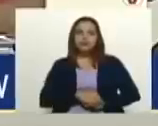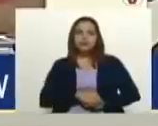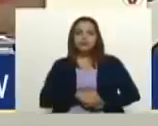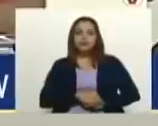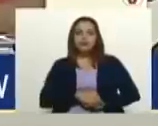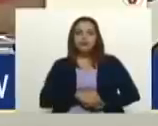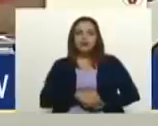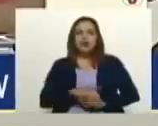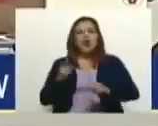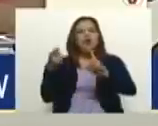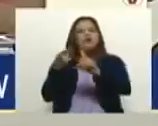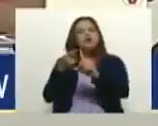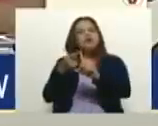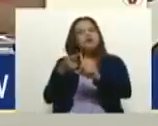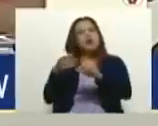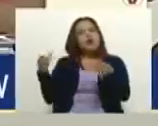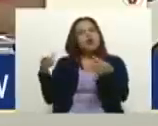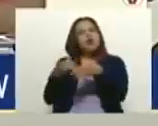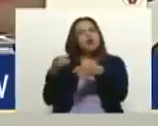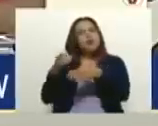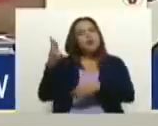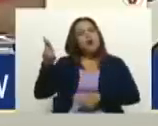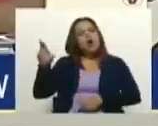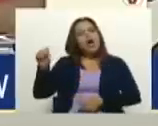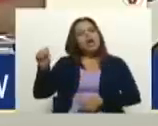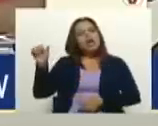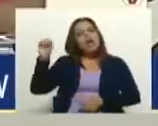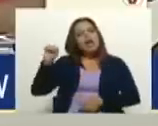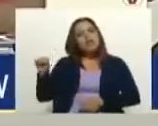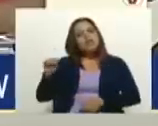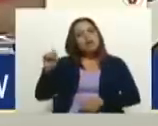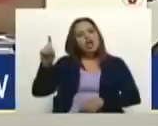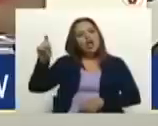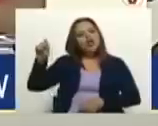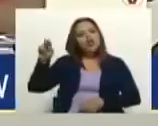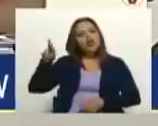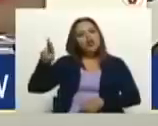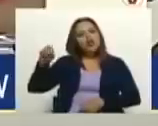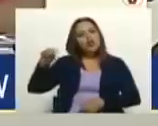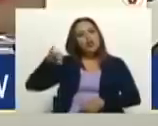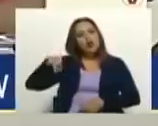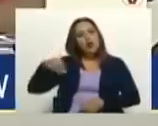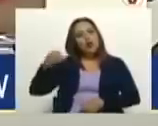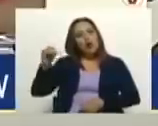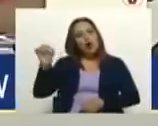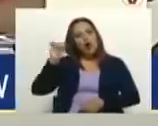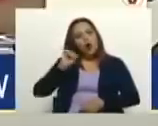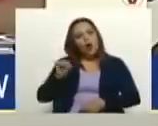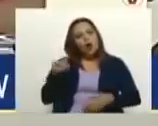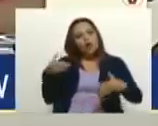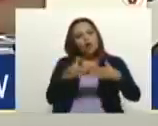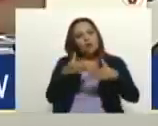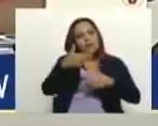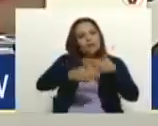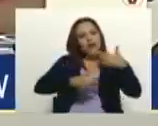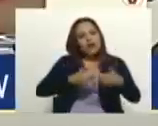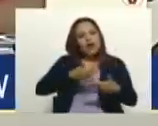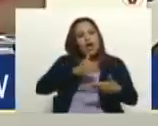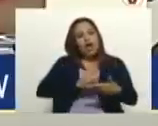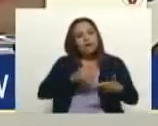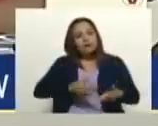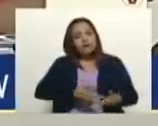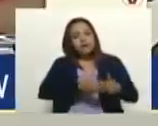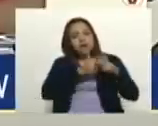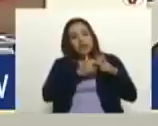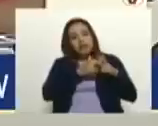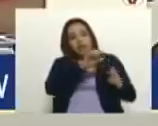Uno de los del rastrojo era un dirigente de Primero, uno que salía en una camioneta con prestándole una camioneta a